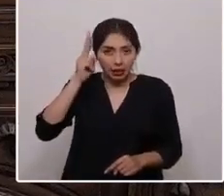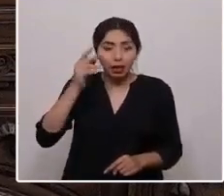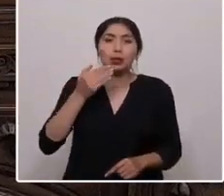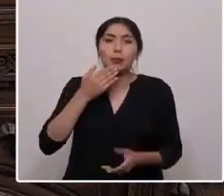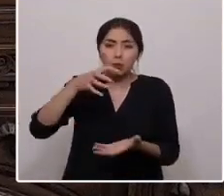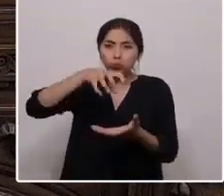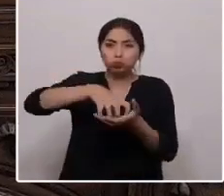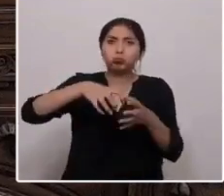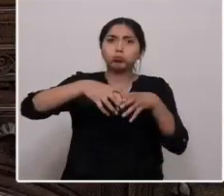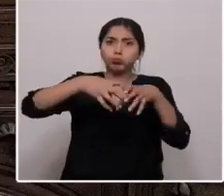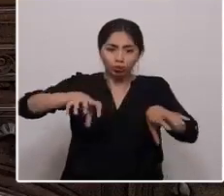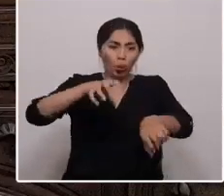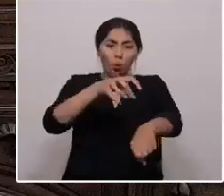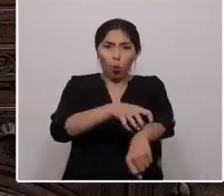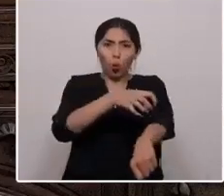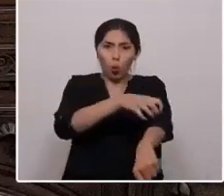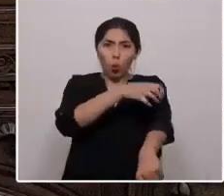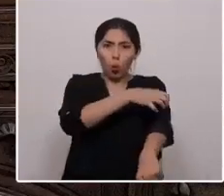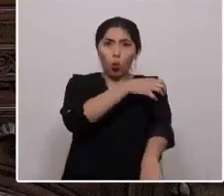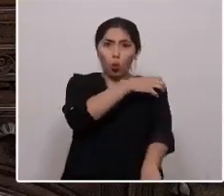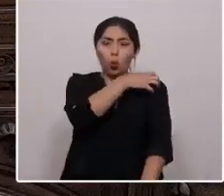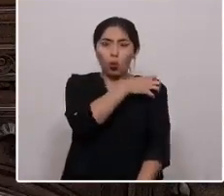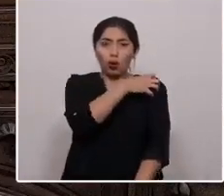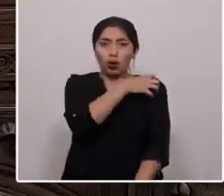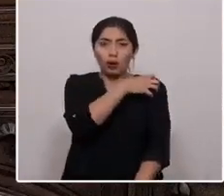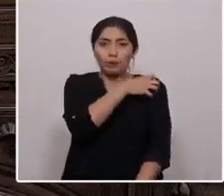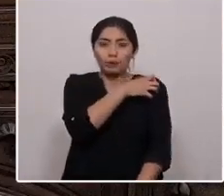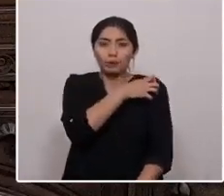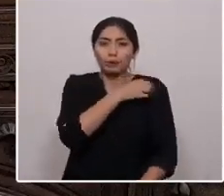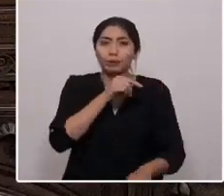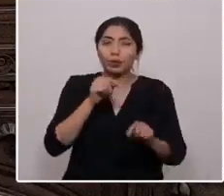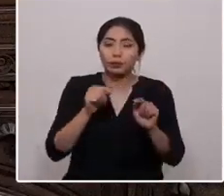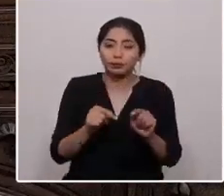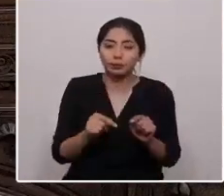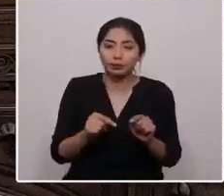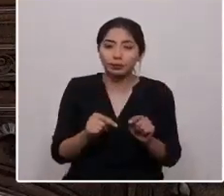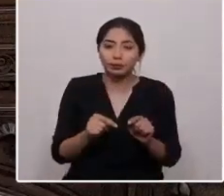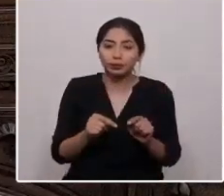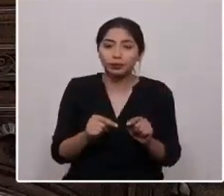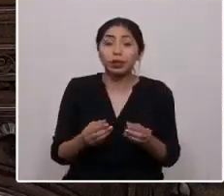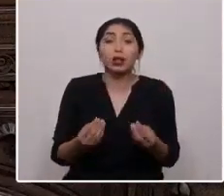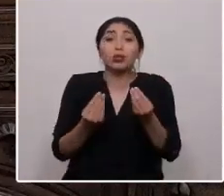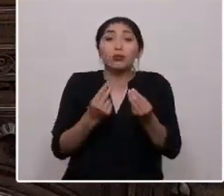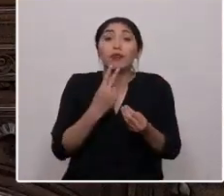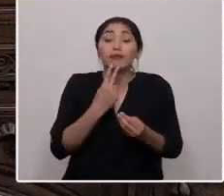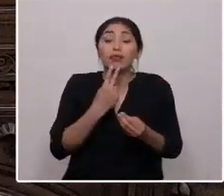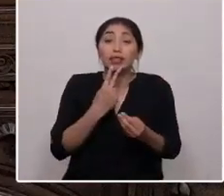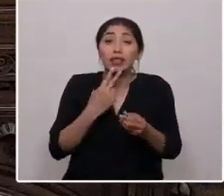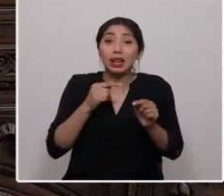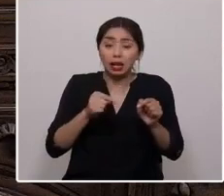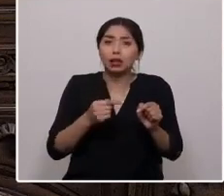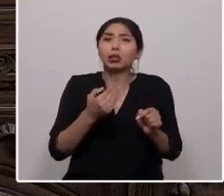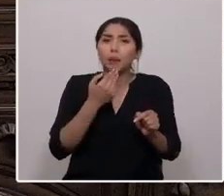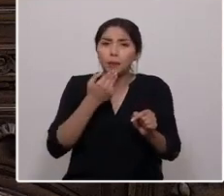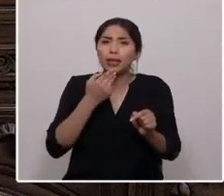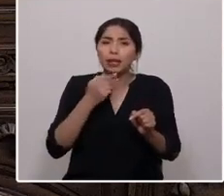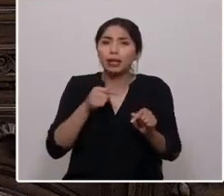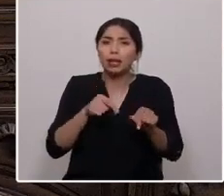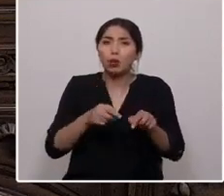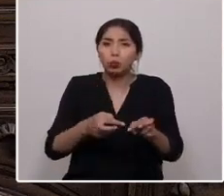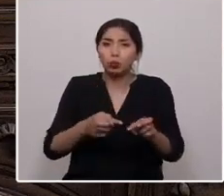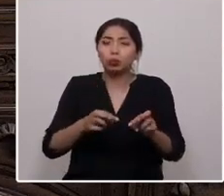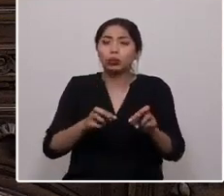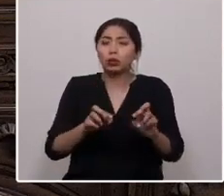y la territorialidad que el sumak kawsay buen vivir sea también el espacio que guíe el caminar